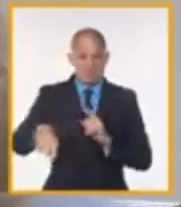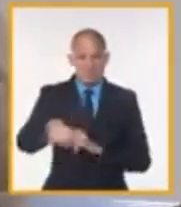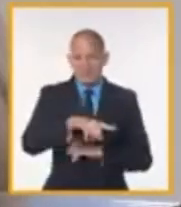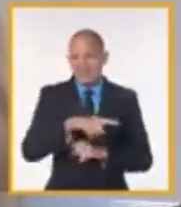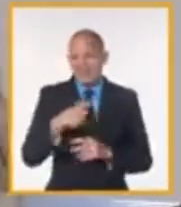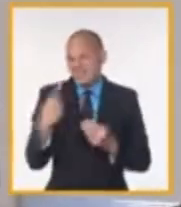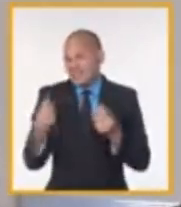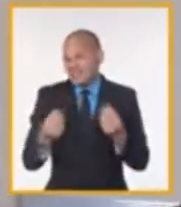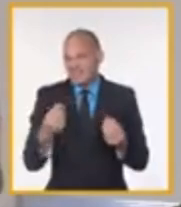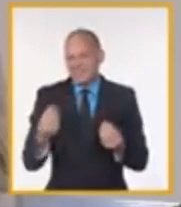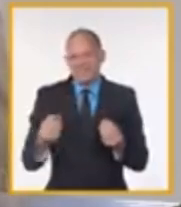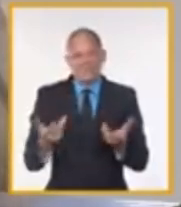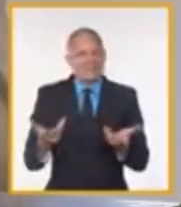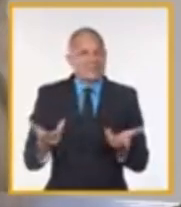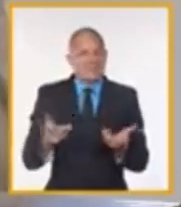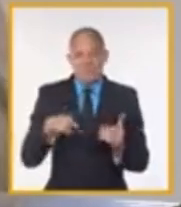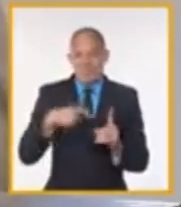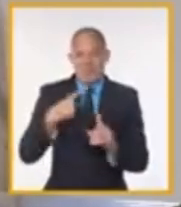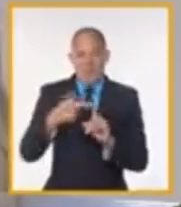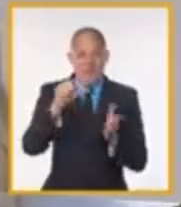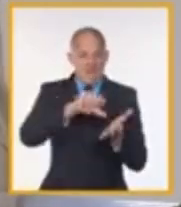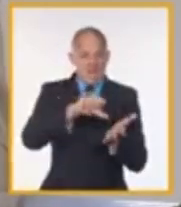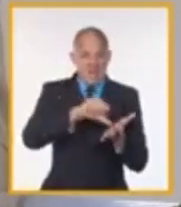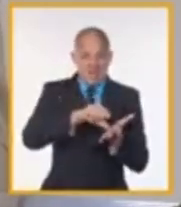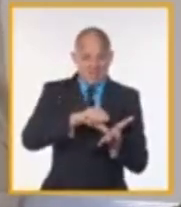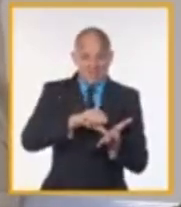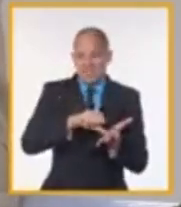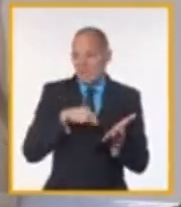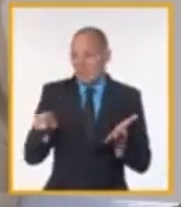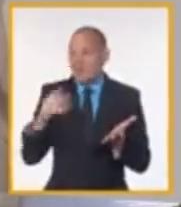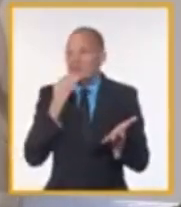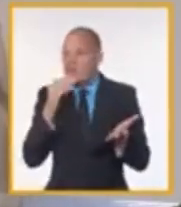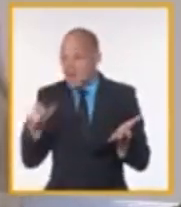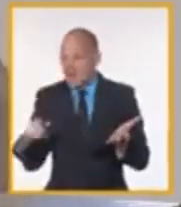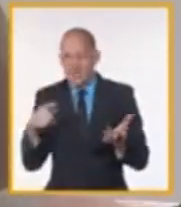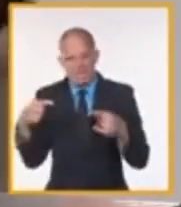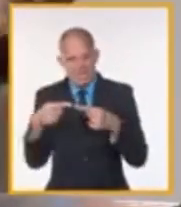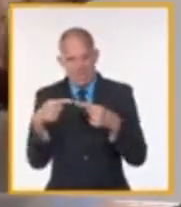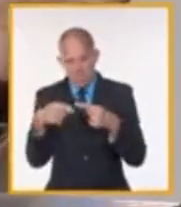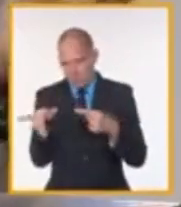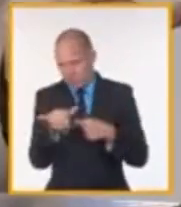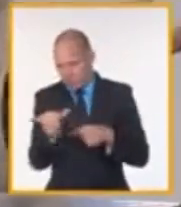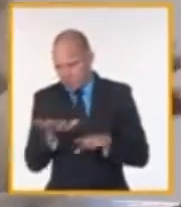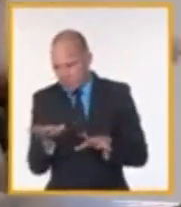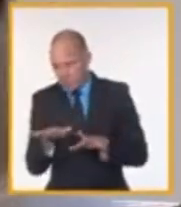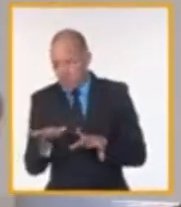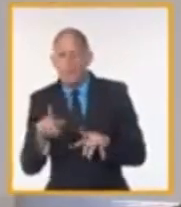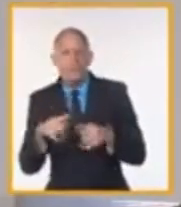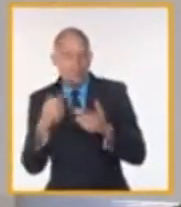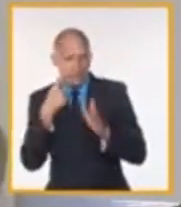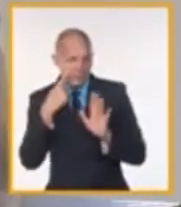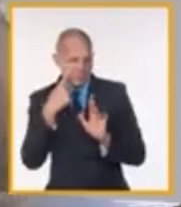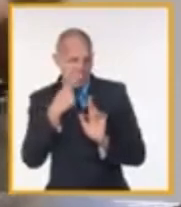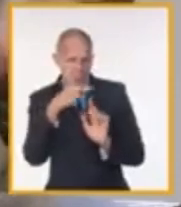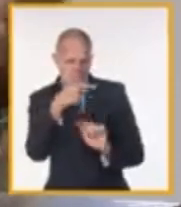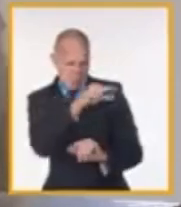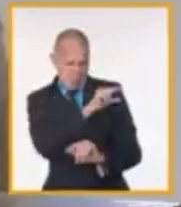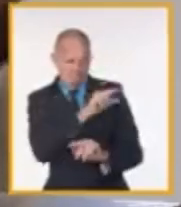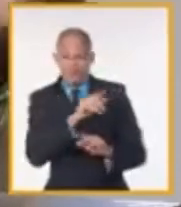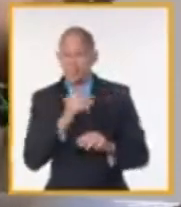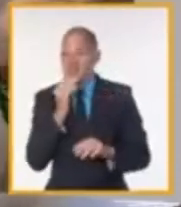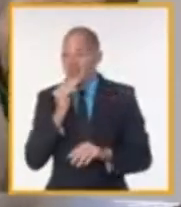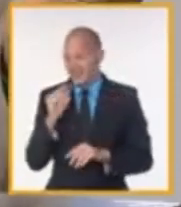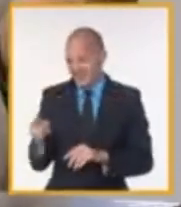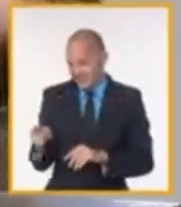prácticamente Irán e Israel están en guerra Porque el otro día Israel hizo dos